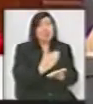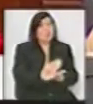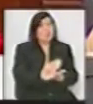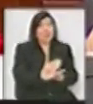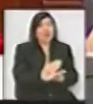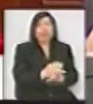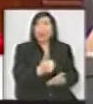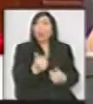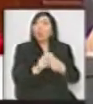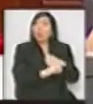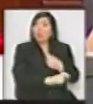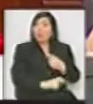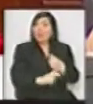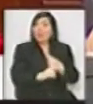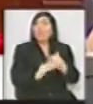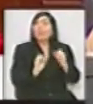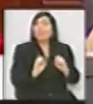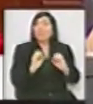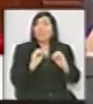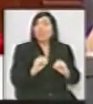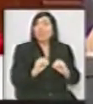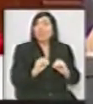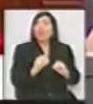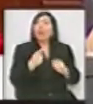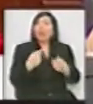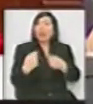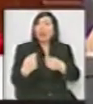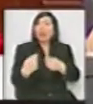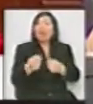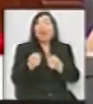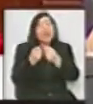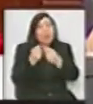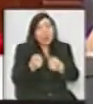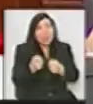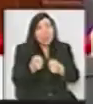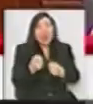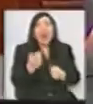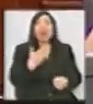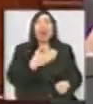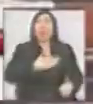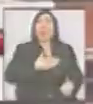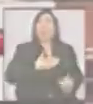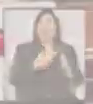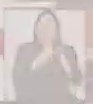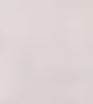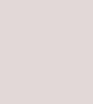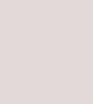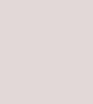de lo que en otros países es planteado de manera obligatoria gracias presidenta gracias